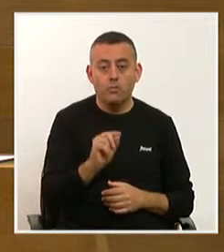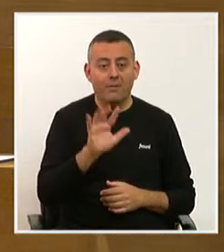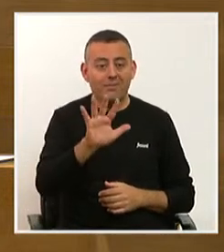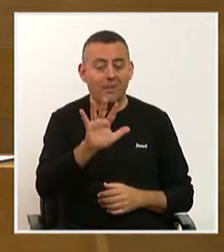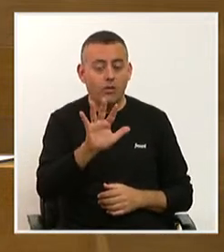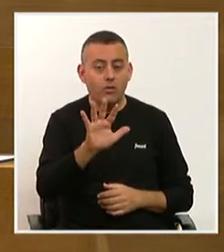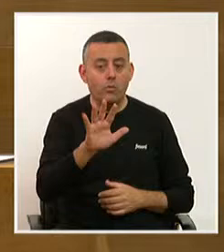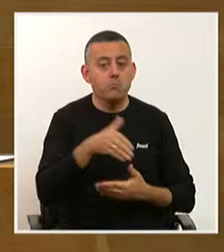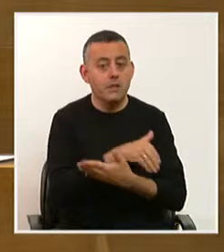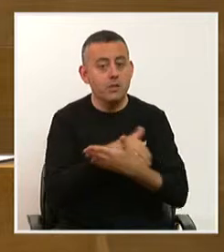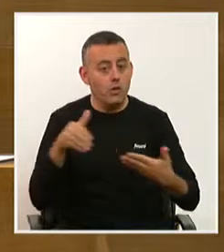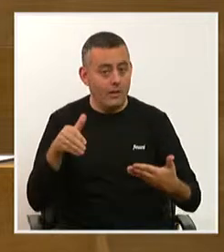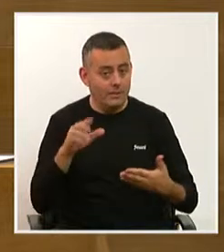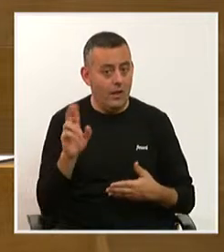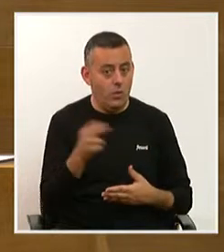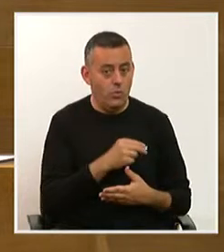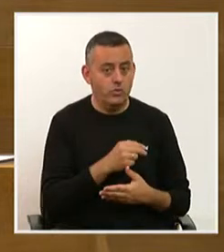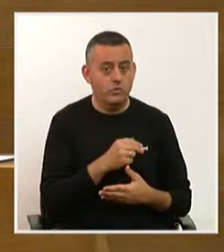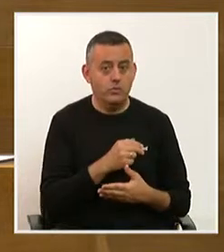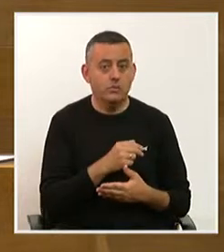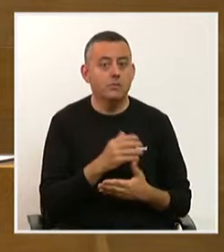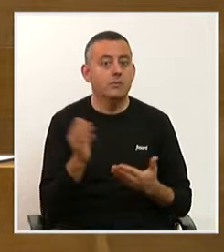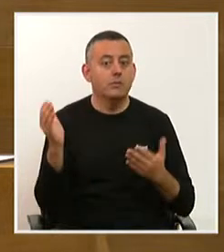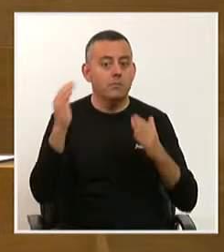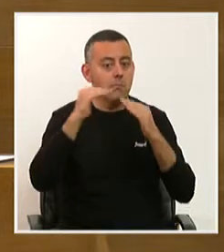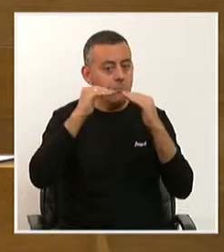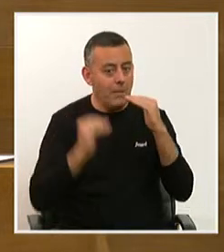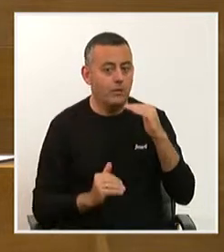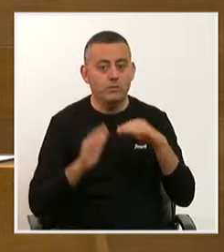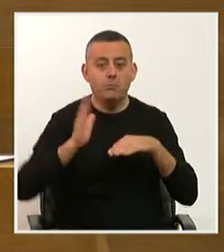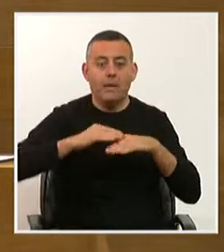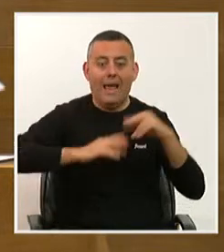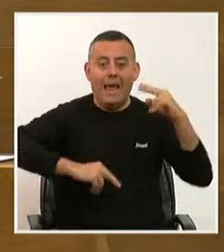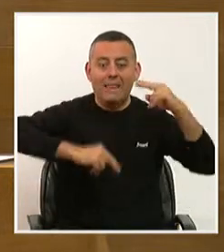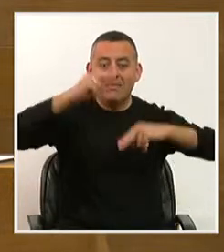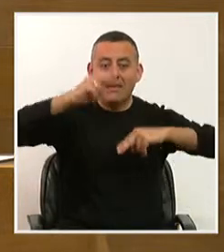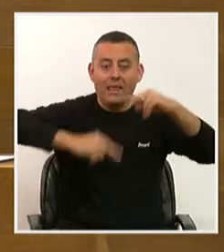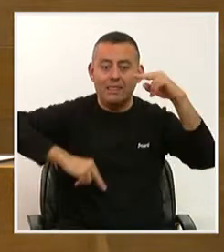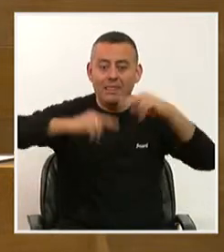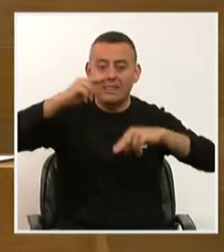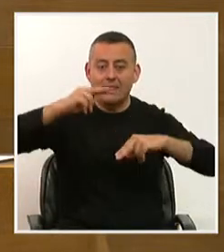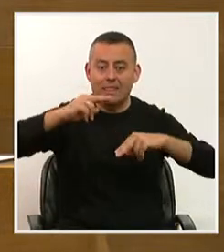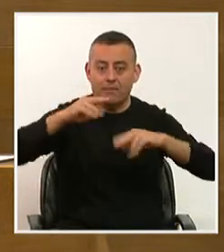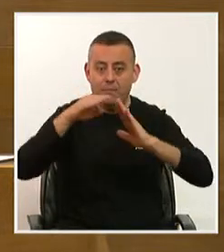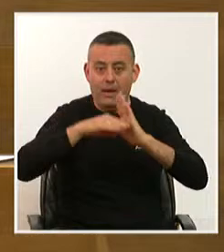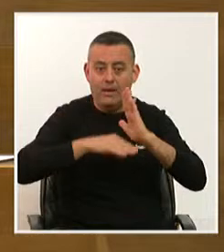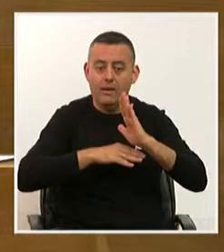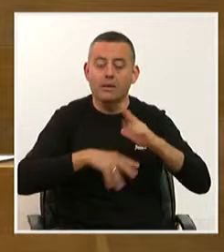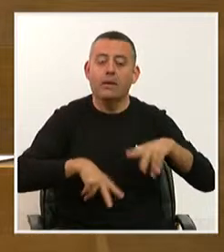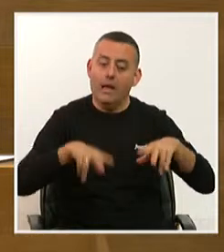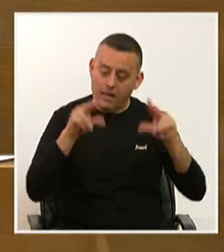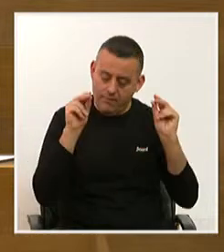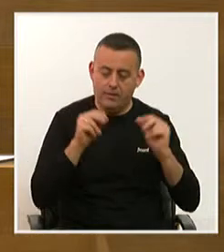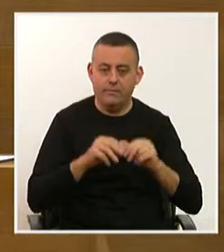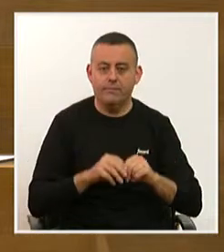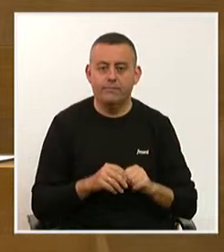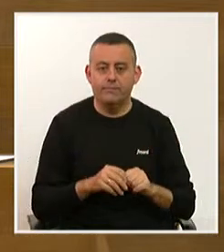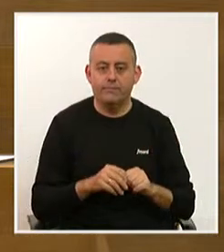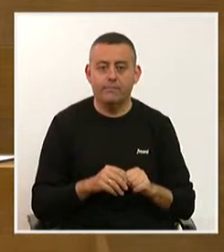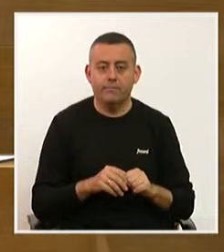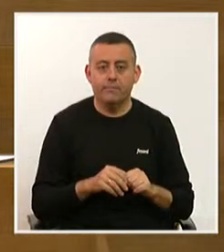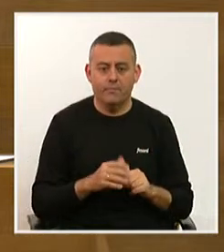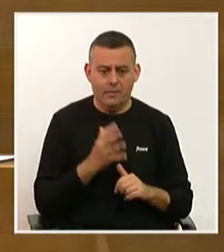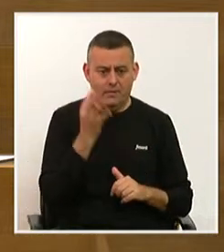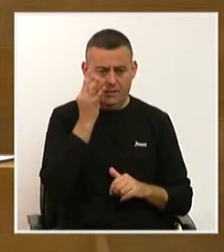arlar cams acabar edic acabar edific Y esta es la real Esta es laad y la